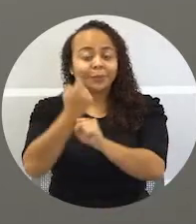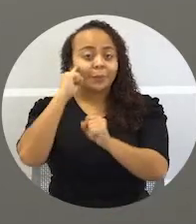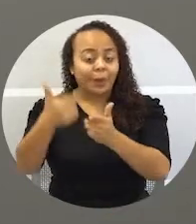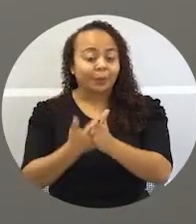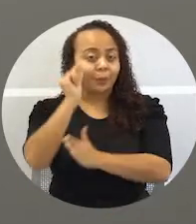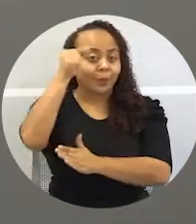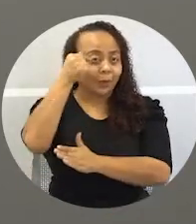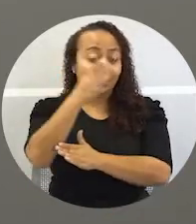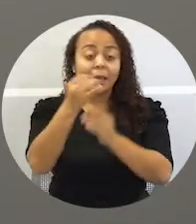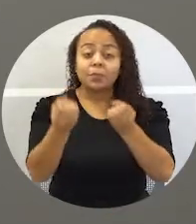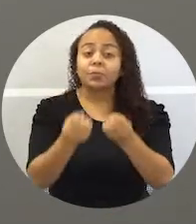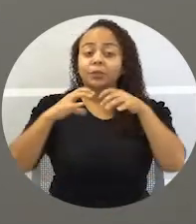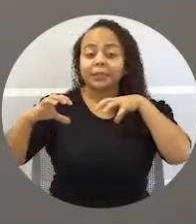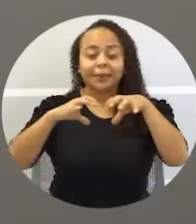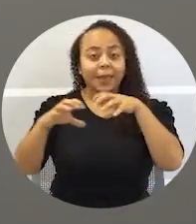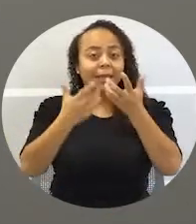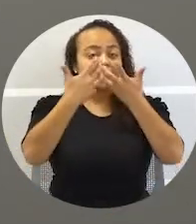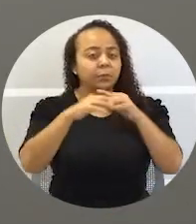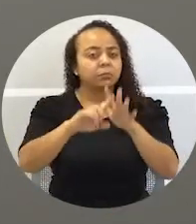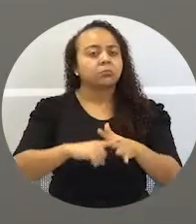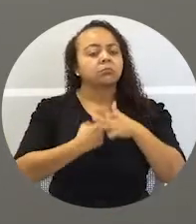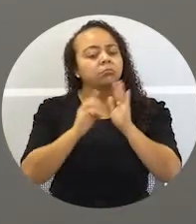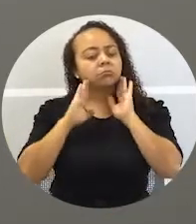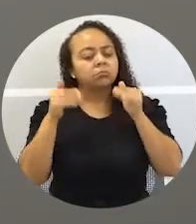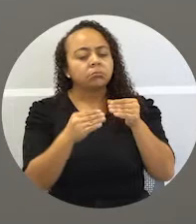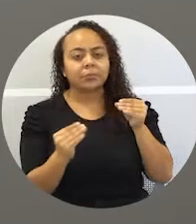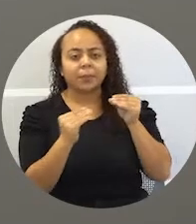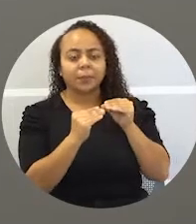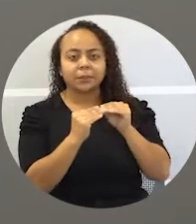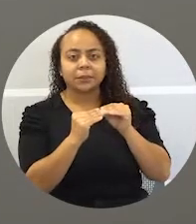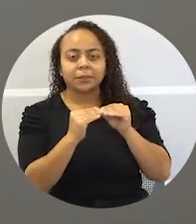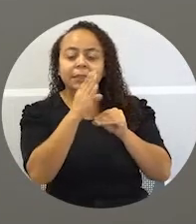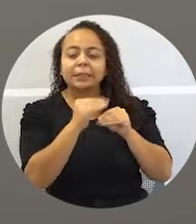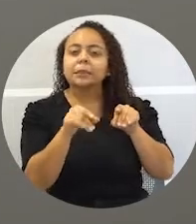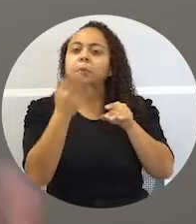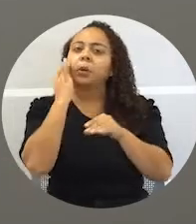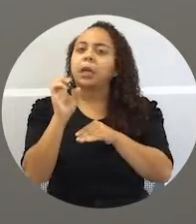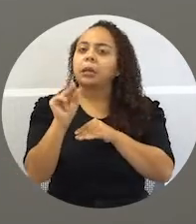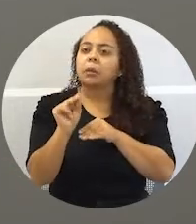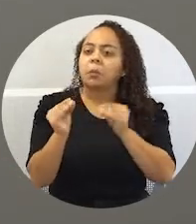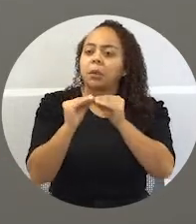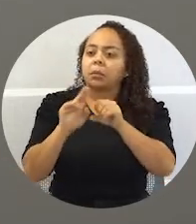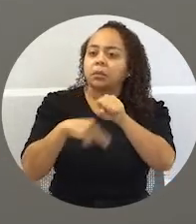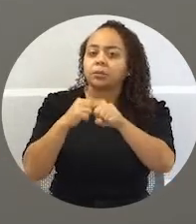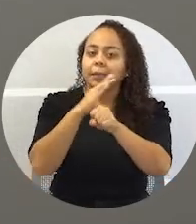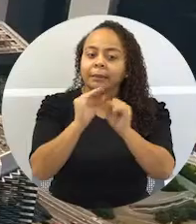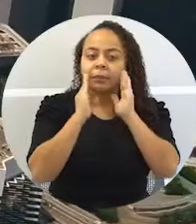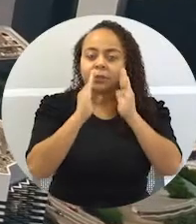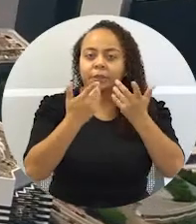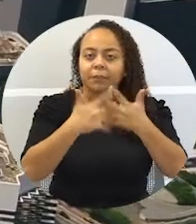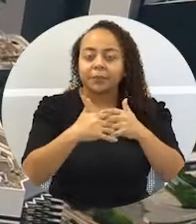mandato y que muchas actividades empresariales se comiencen a enfocar más ya sal interna y por qué no ver más nacionalizaciones e intervenciones en